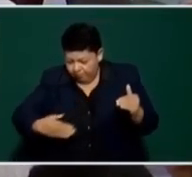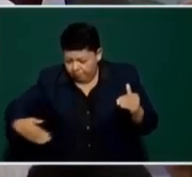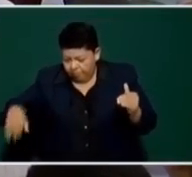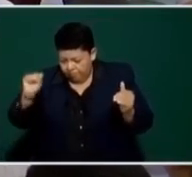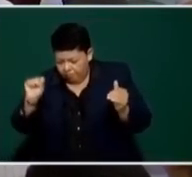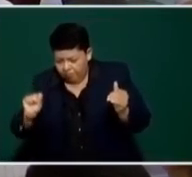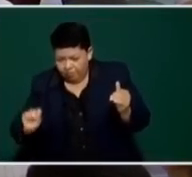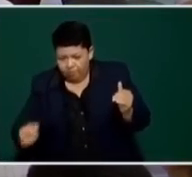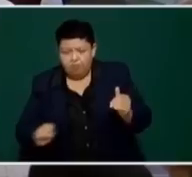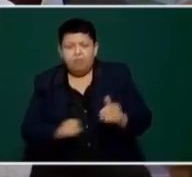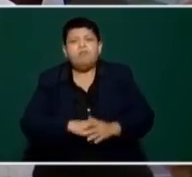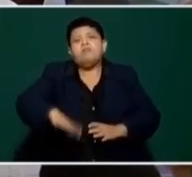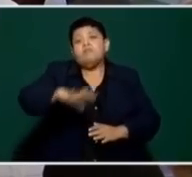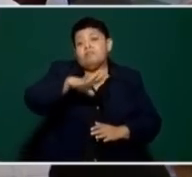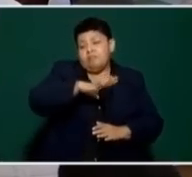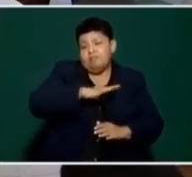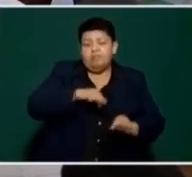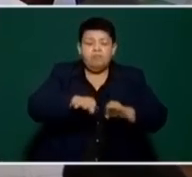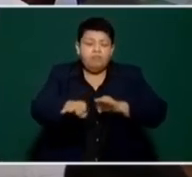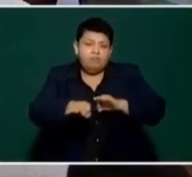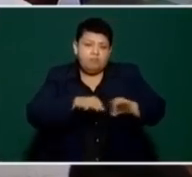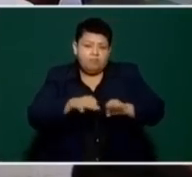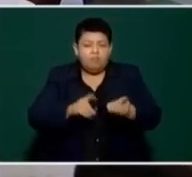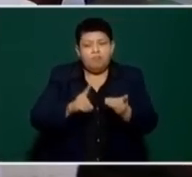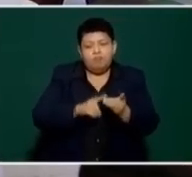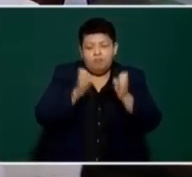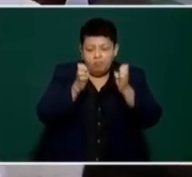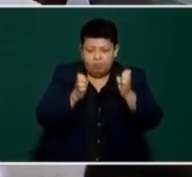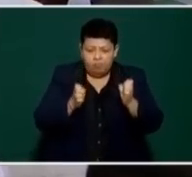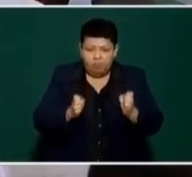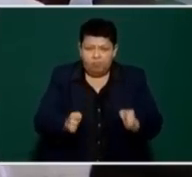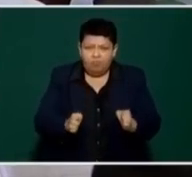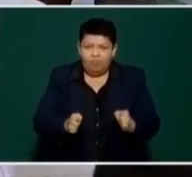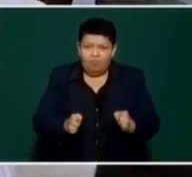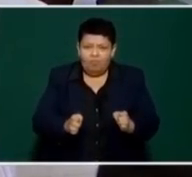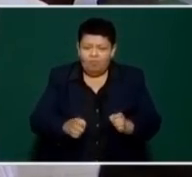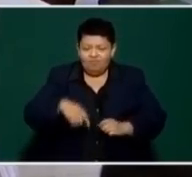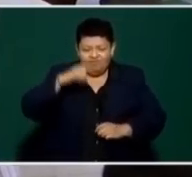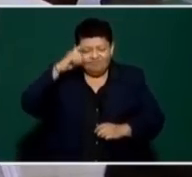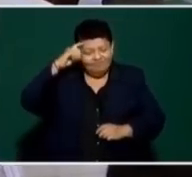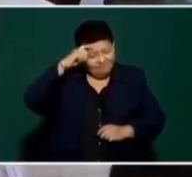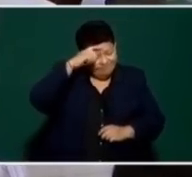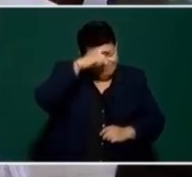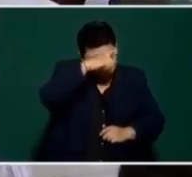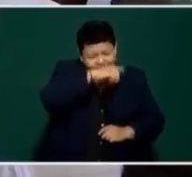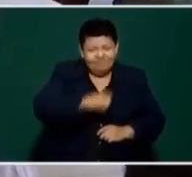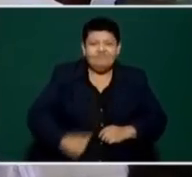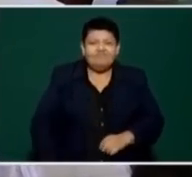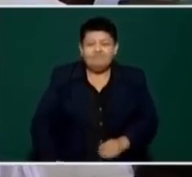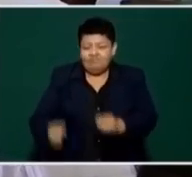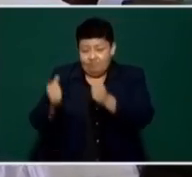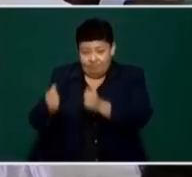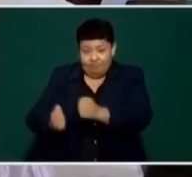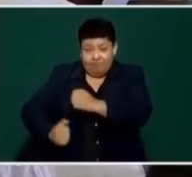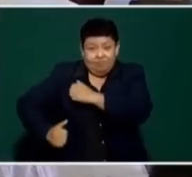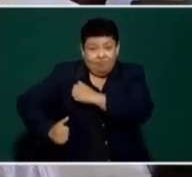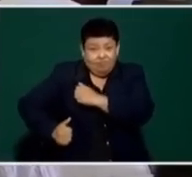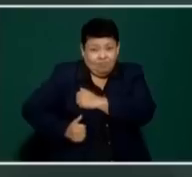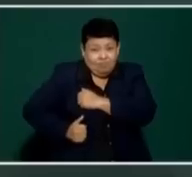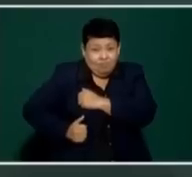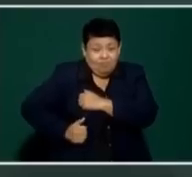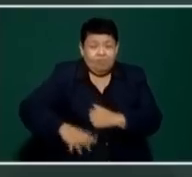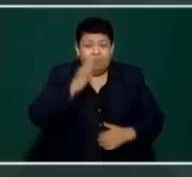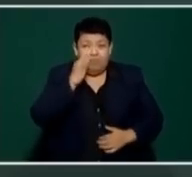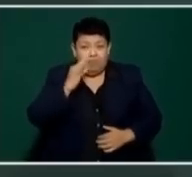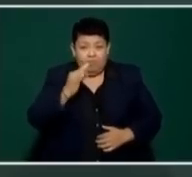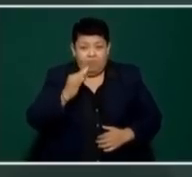una operación en donde está implicado la Guardia Nacional, conformado con Policía Militar,